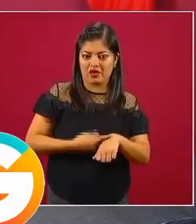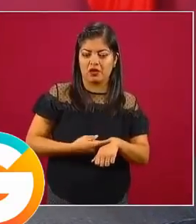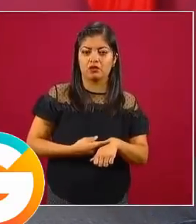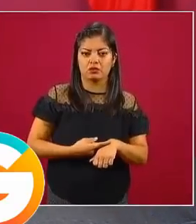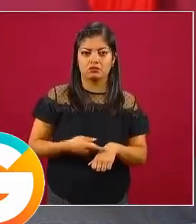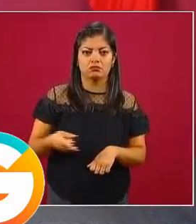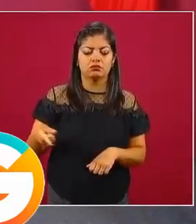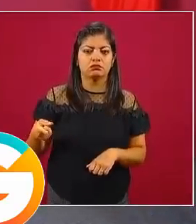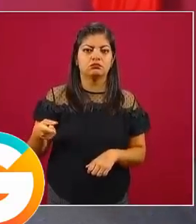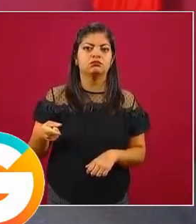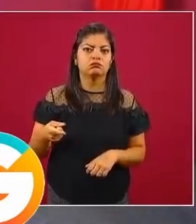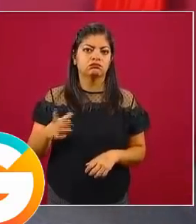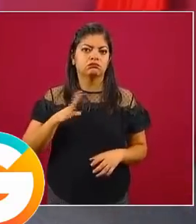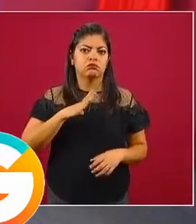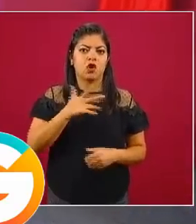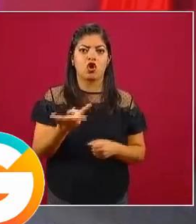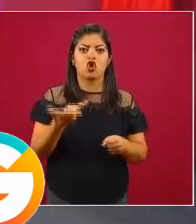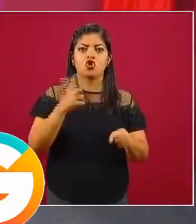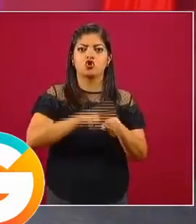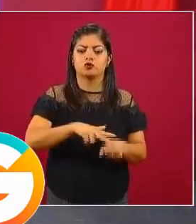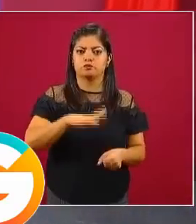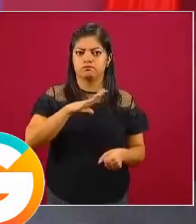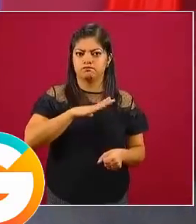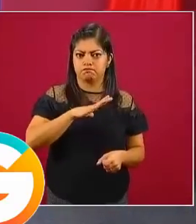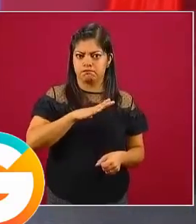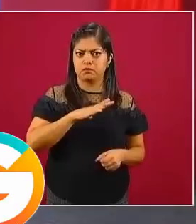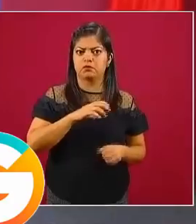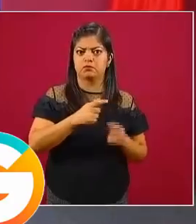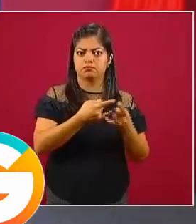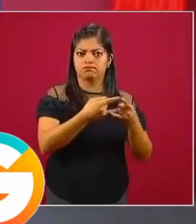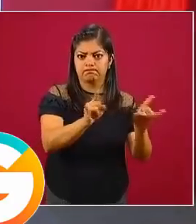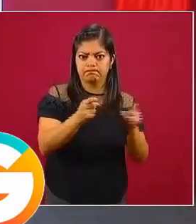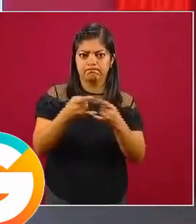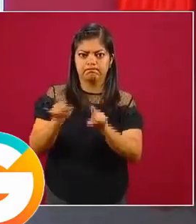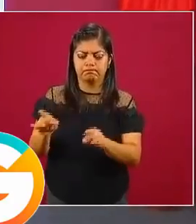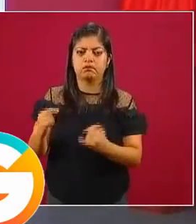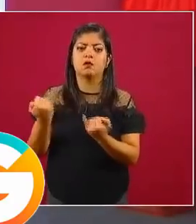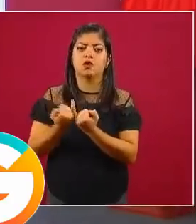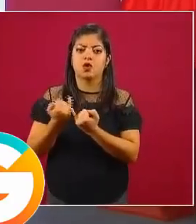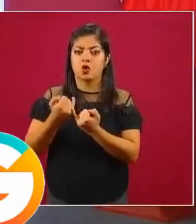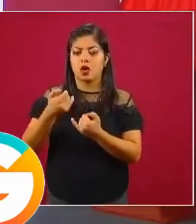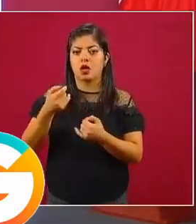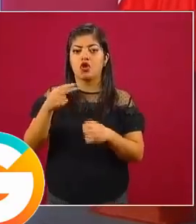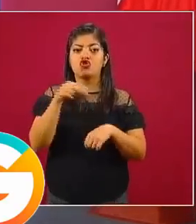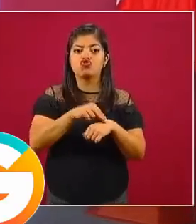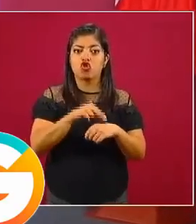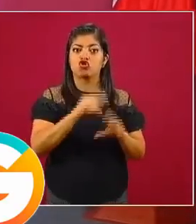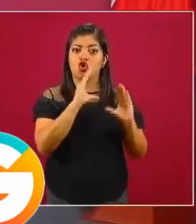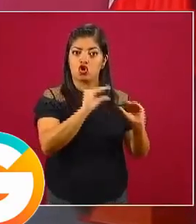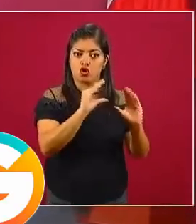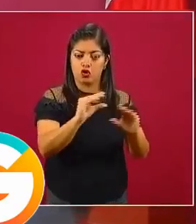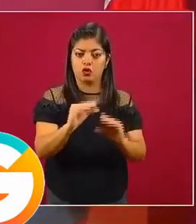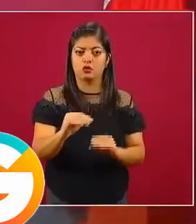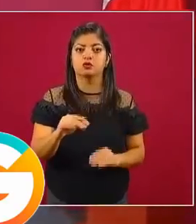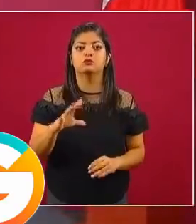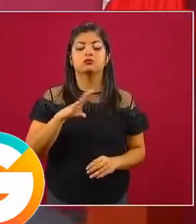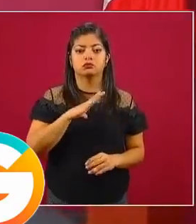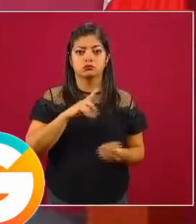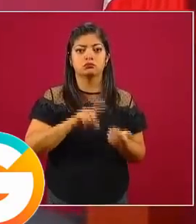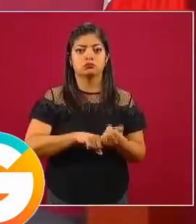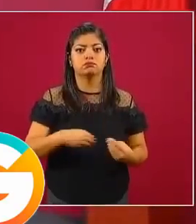Han habilitado hospitales, han capacitado personal médico, han salvado